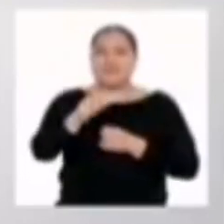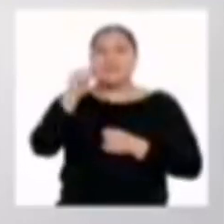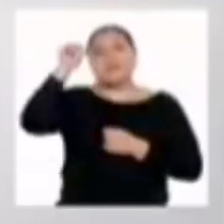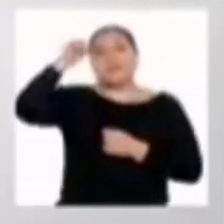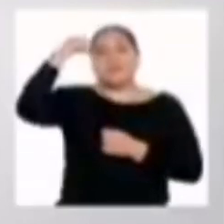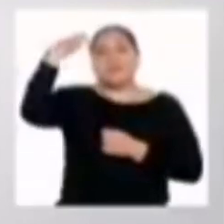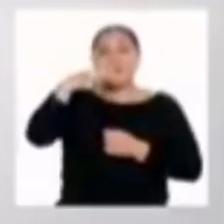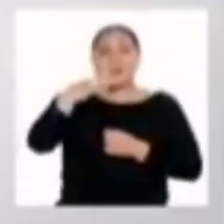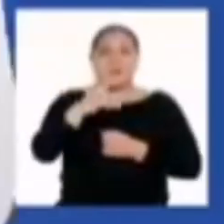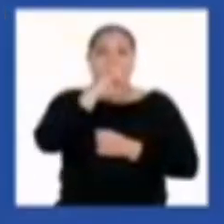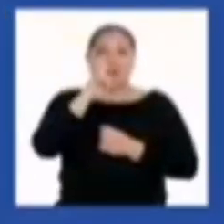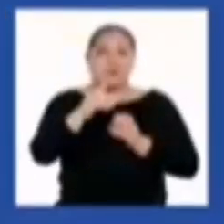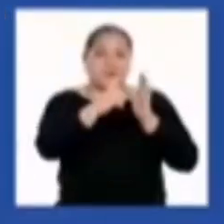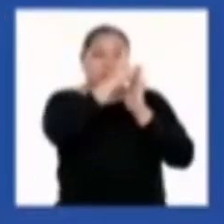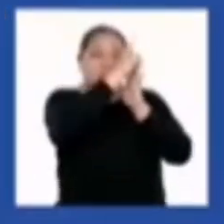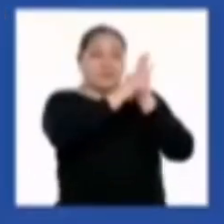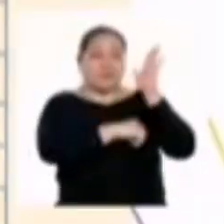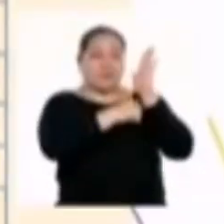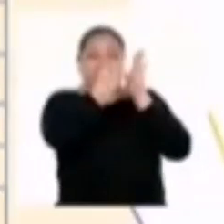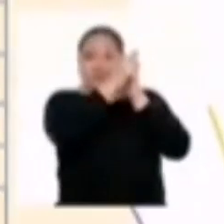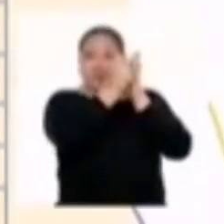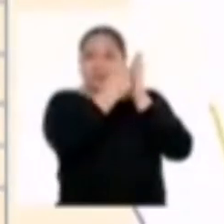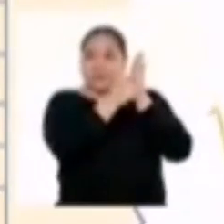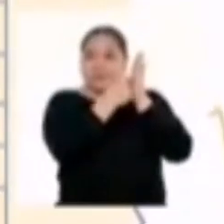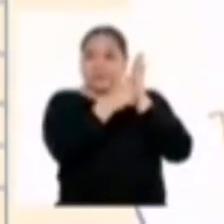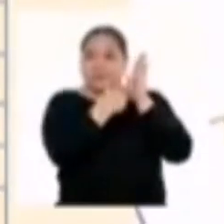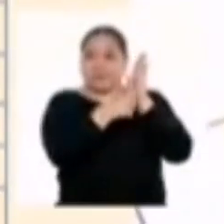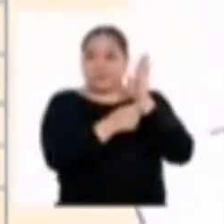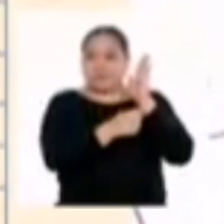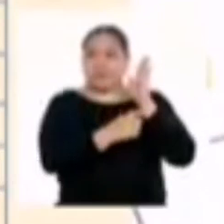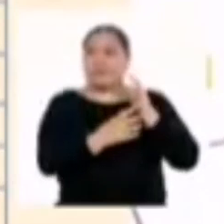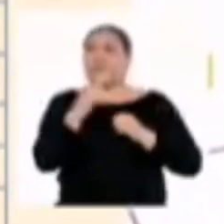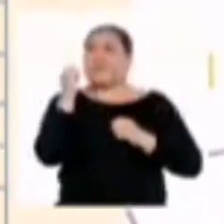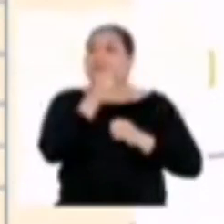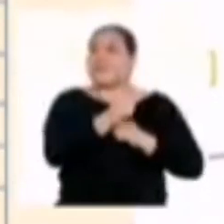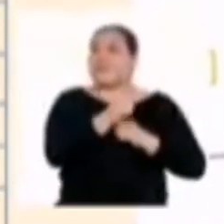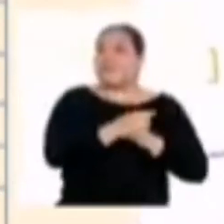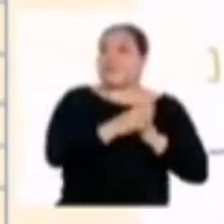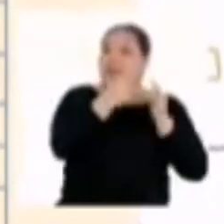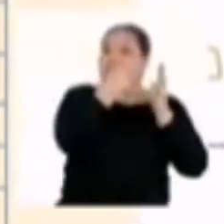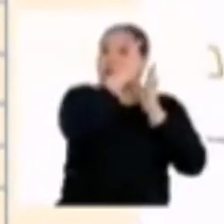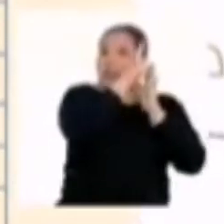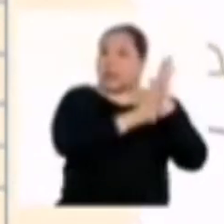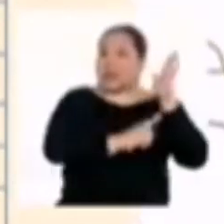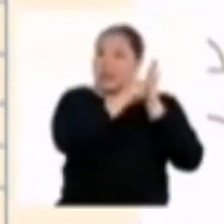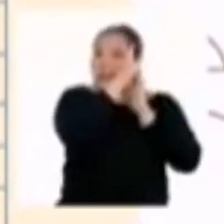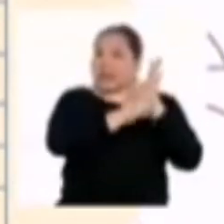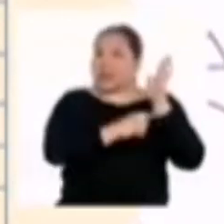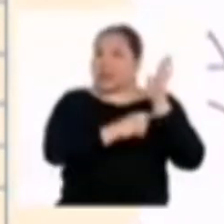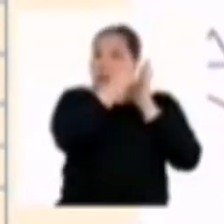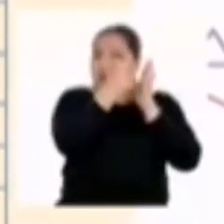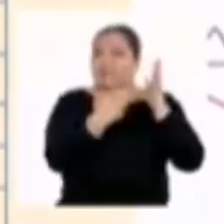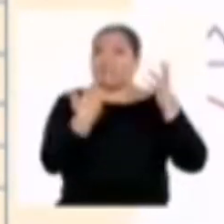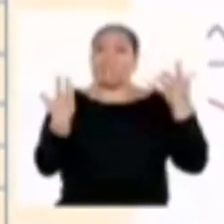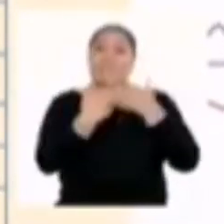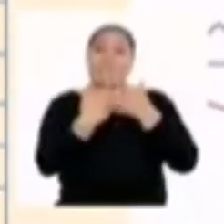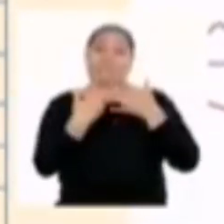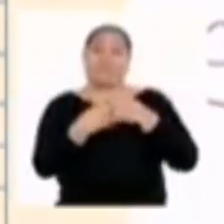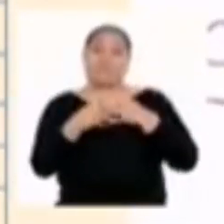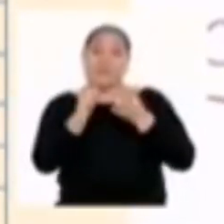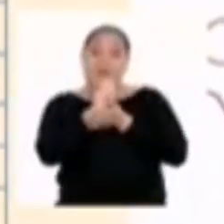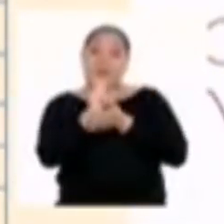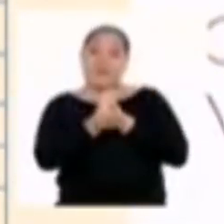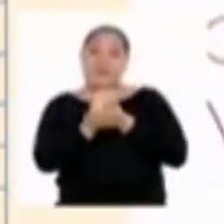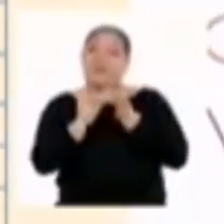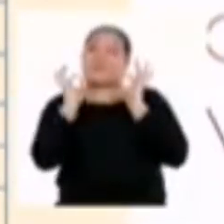siempre útil lista de cotejo. Gracias. Con esa lista podremos revisar que nuestros textos estén perfectamente